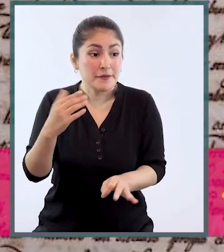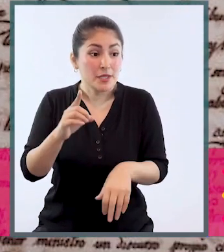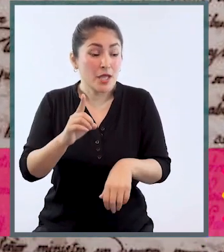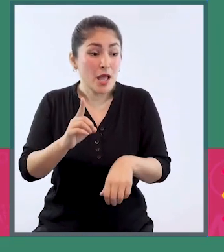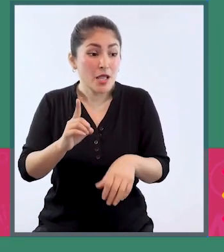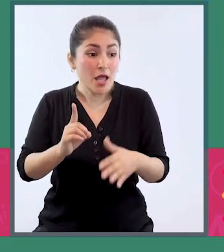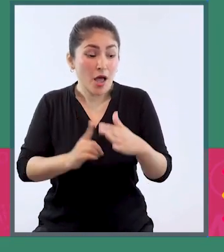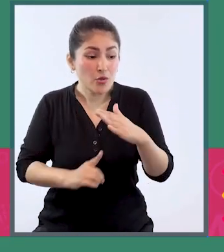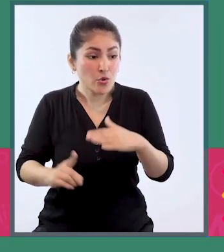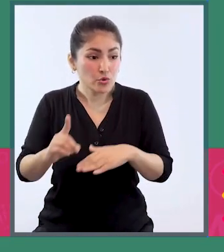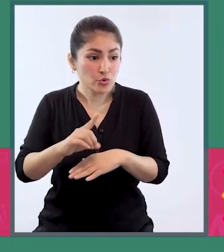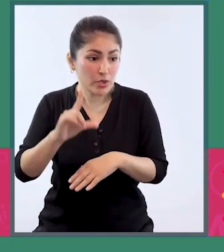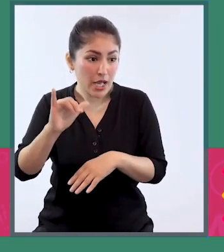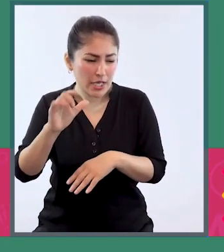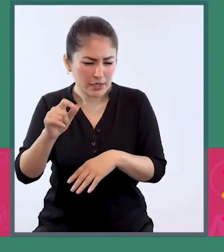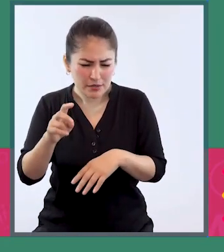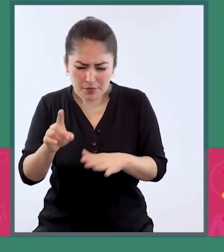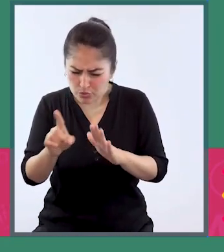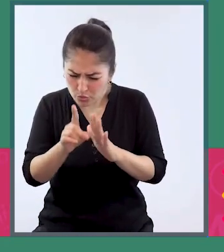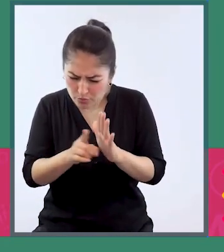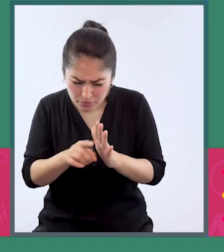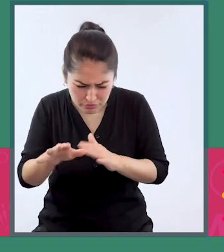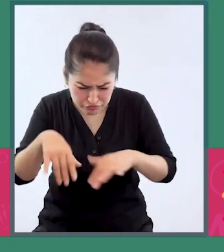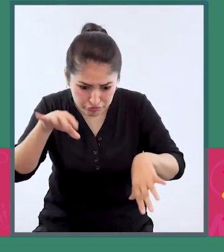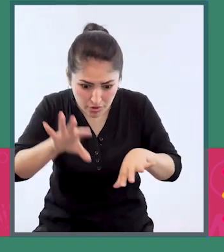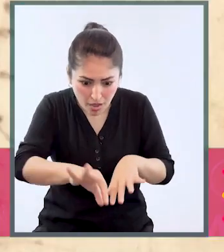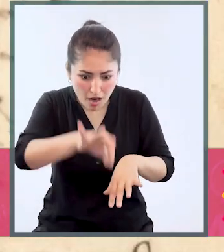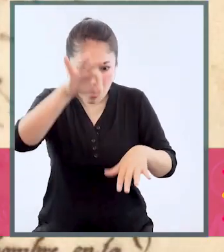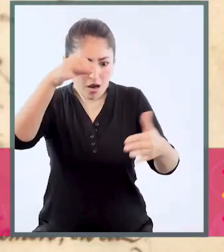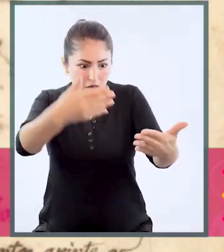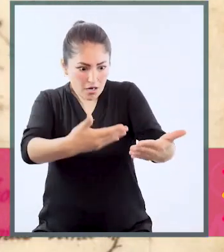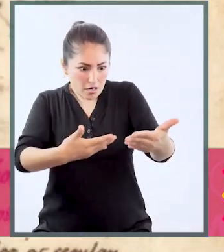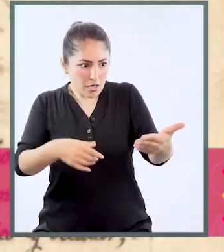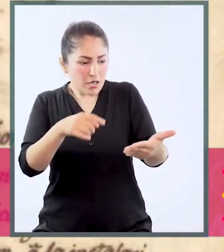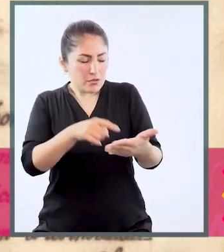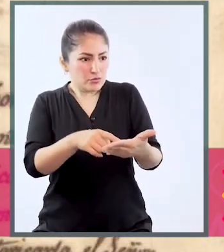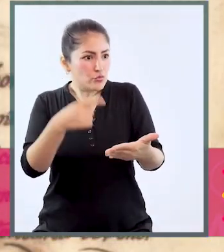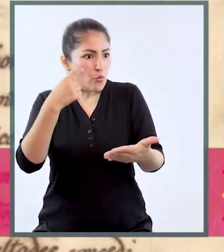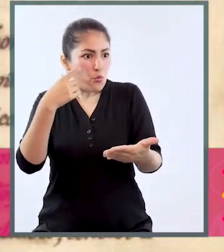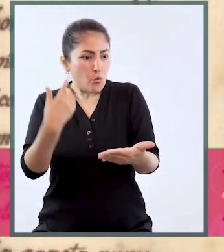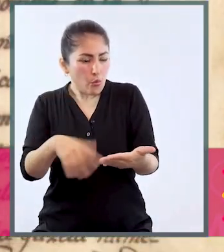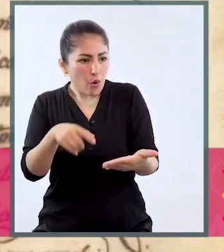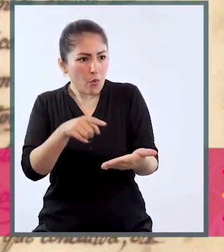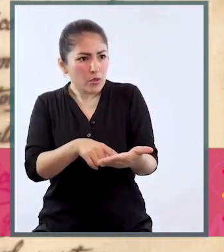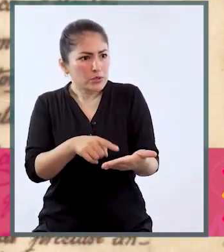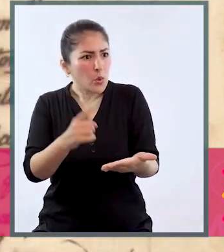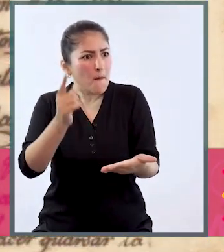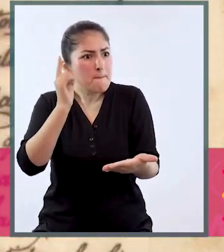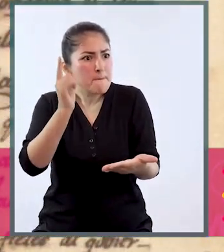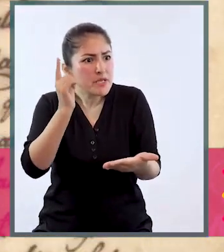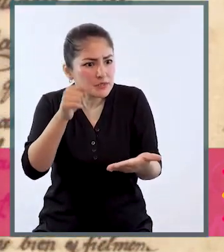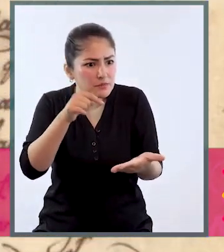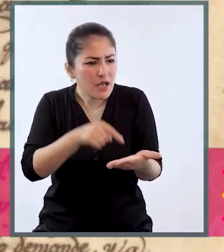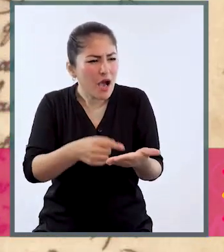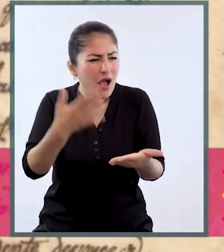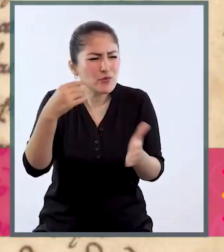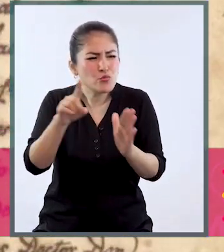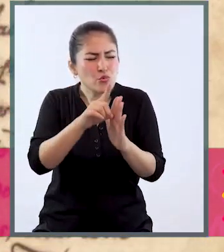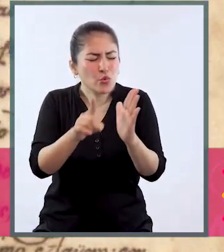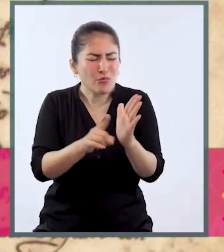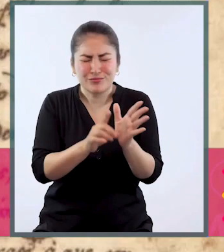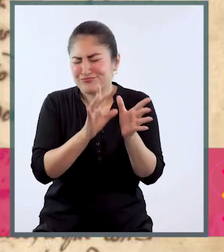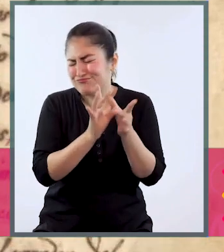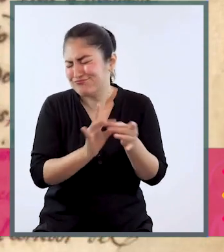Lili Yap entre una serie de documentos, constituye pues la fuente principal, ¿no? El documento histórico